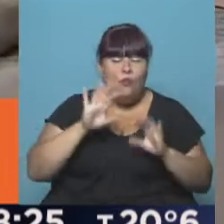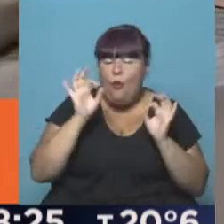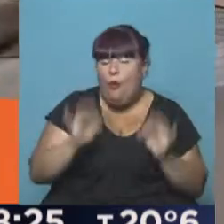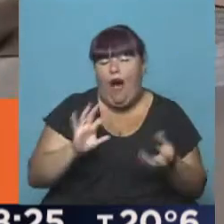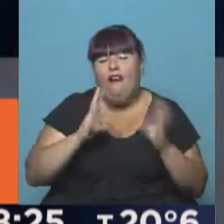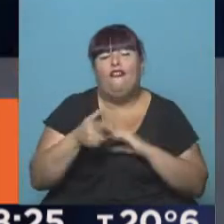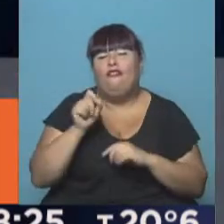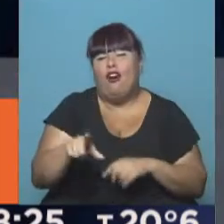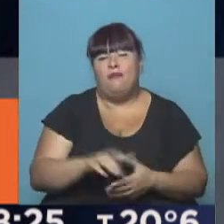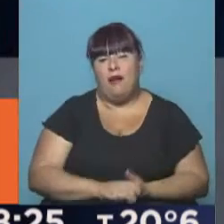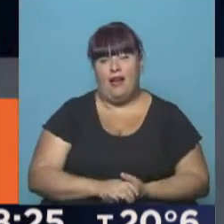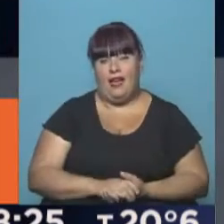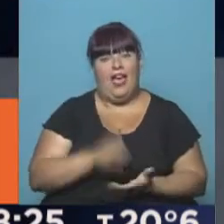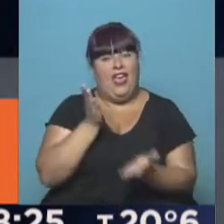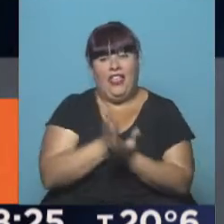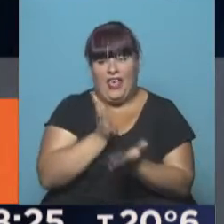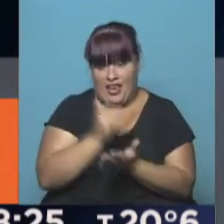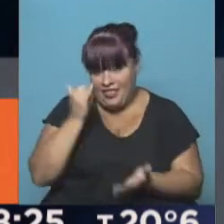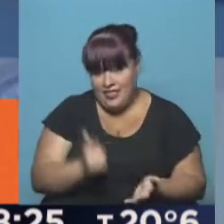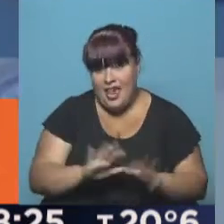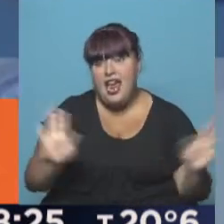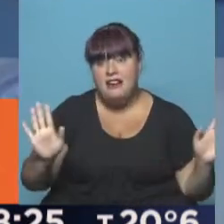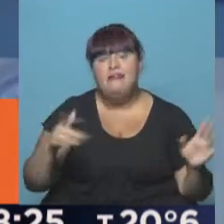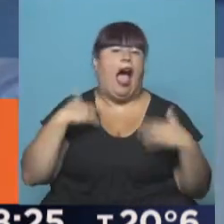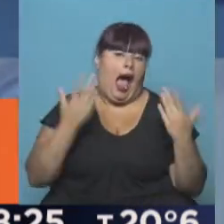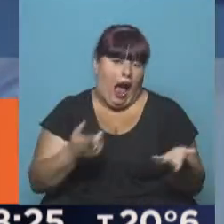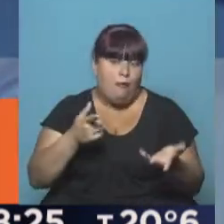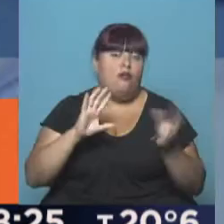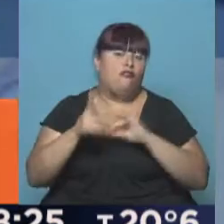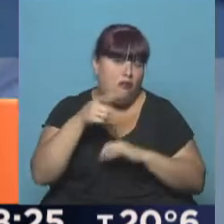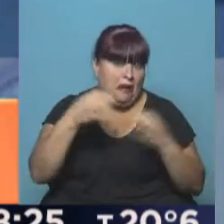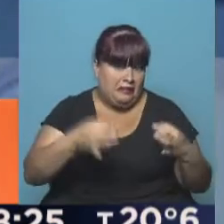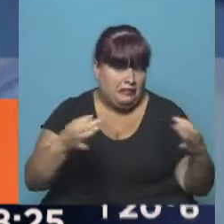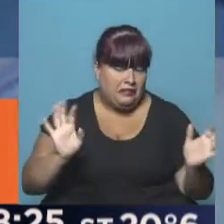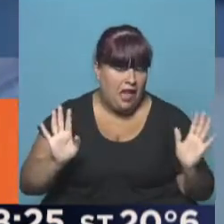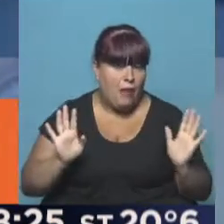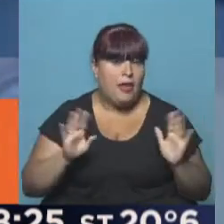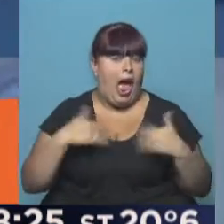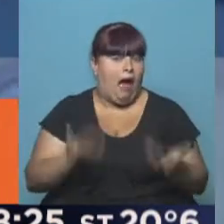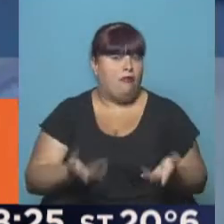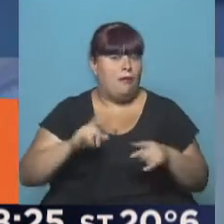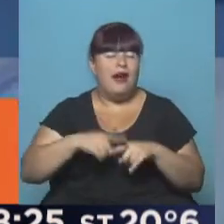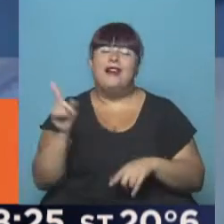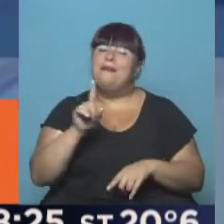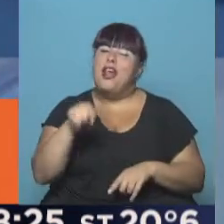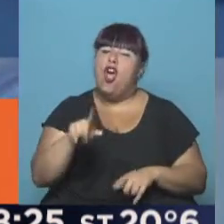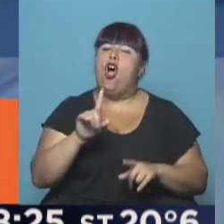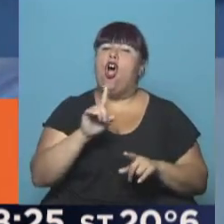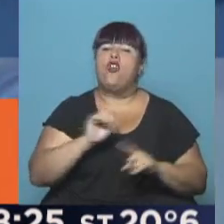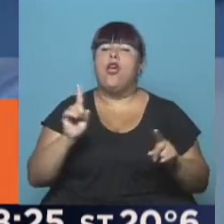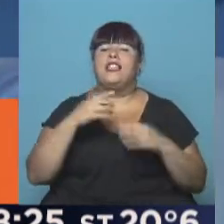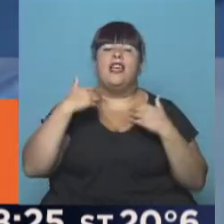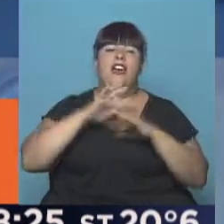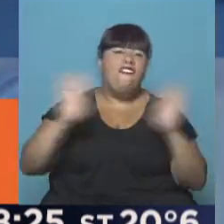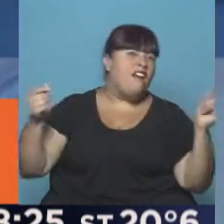de los derechos que tienen así que lo utilizan como herramientas y está bien que se utilice lo que no significa que hay que